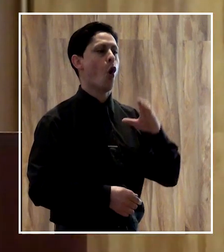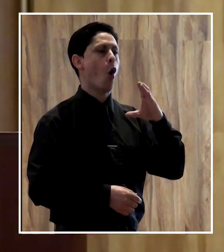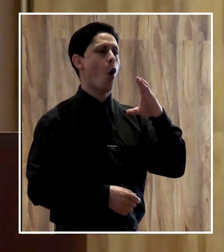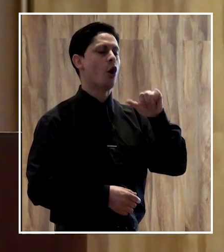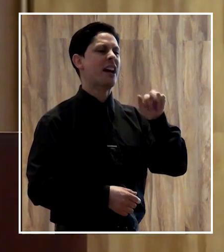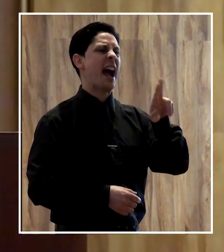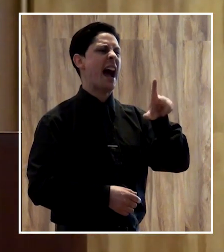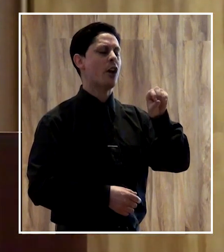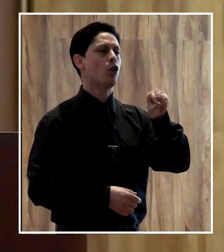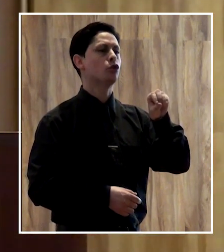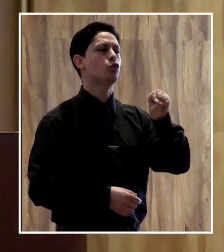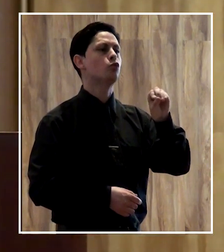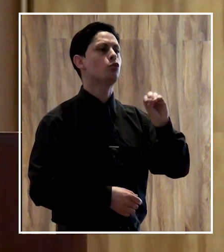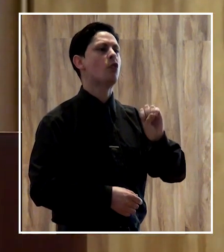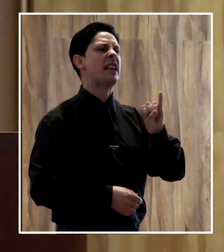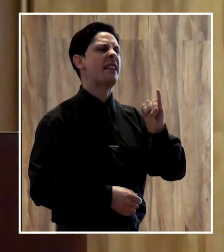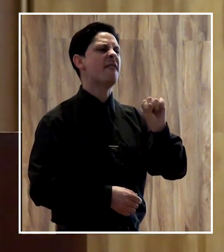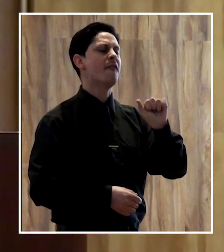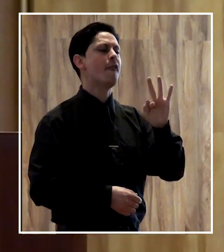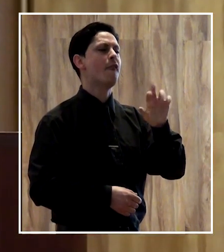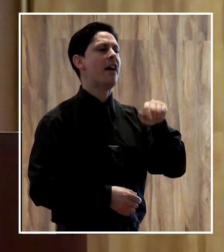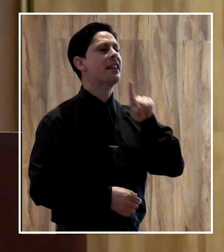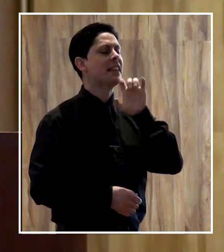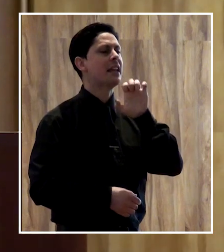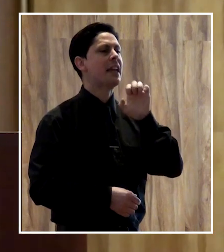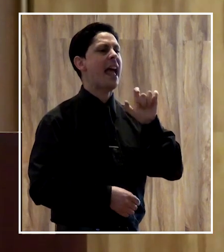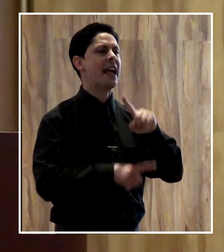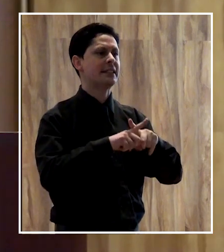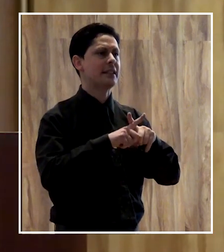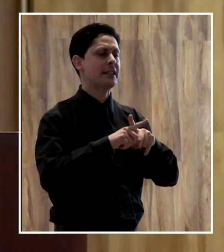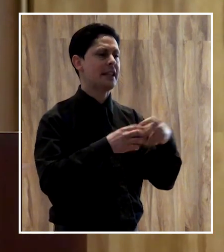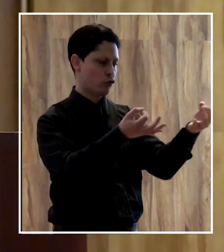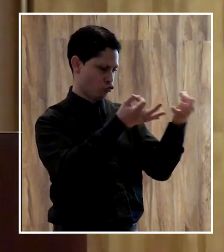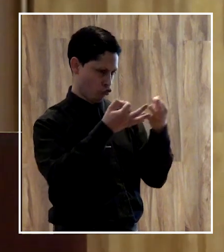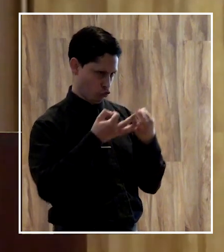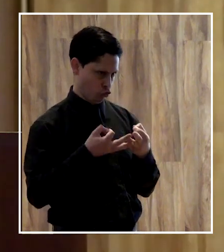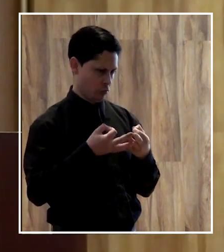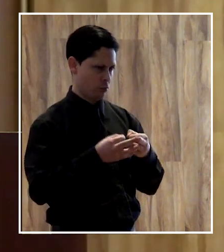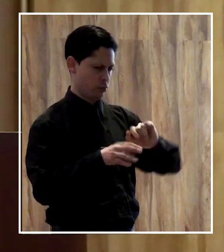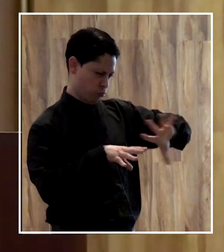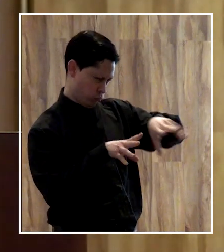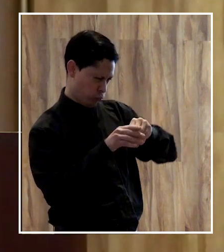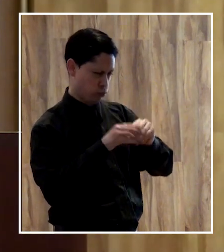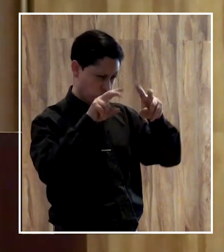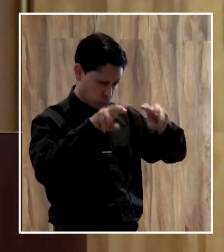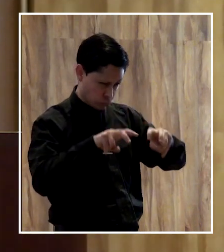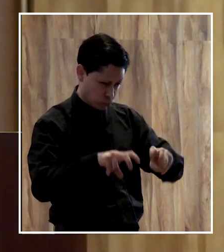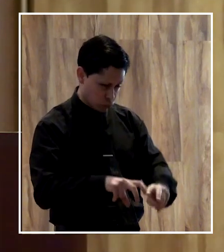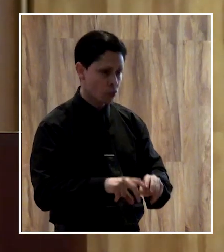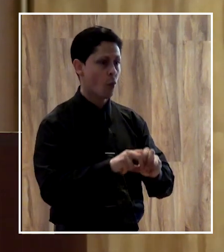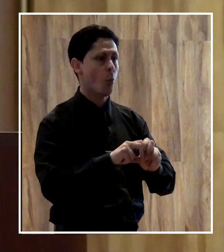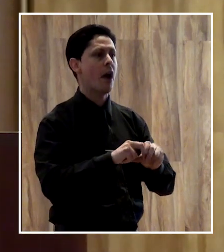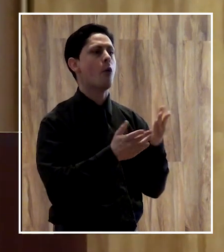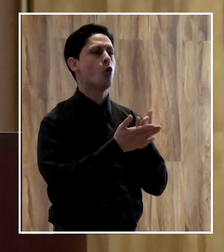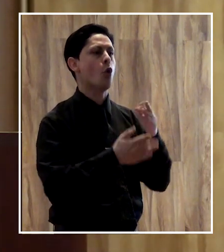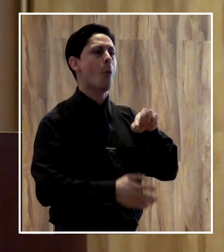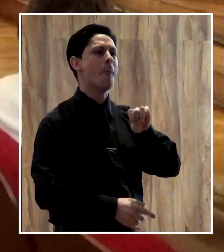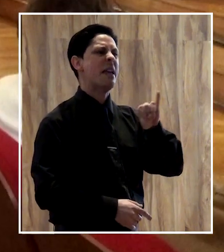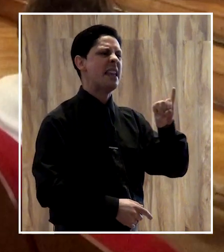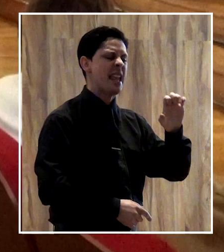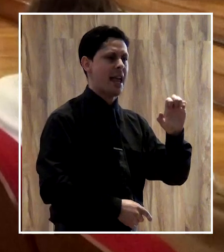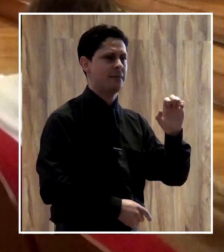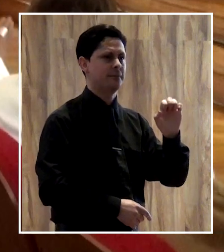Señor Carlos Eugenio Beca Infante, exdirector ejecutivo del Programa Interdisciplinario de Investigaciones en Educación,